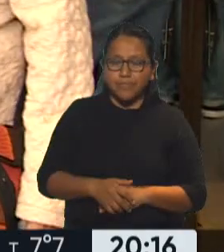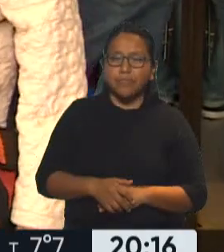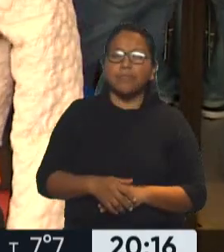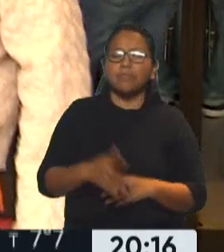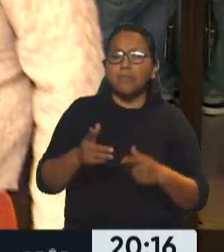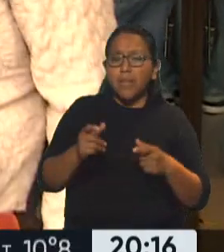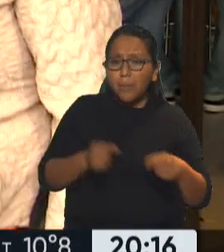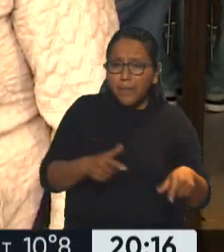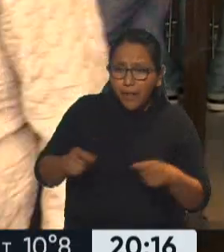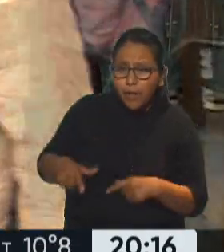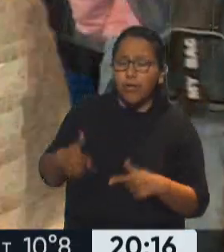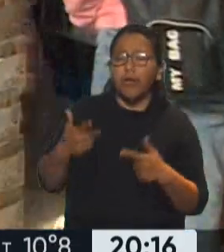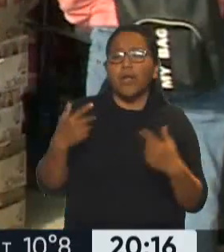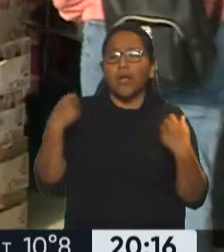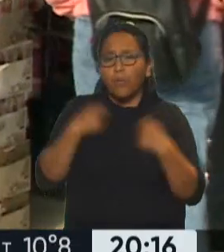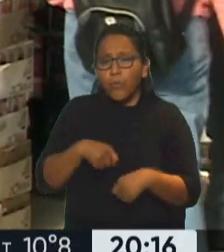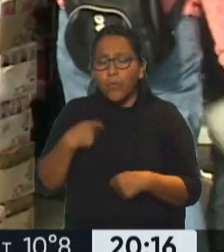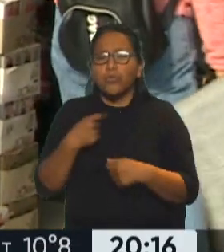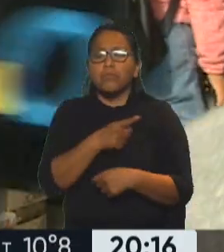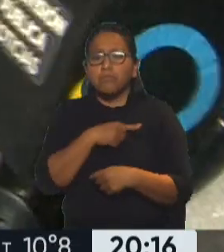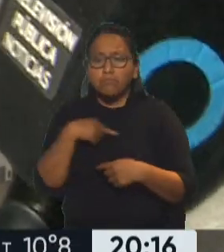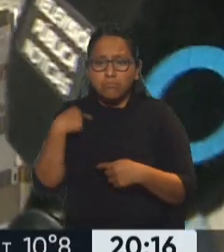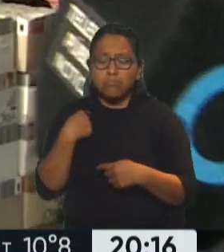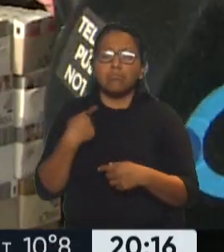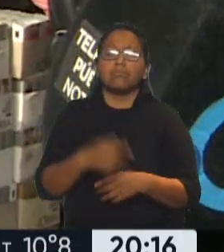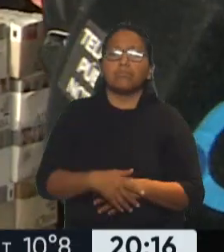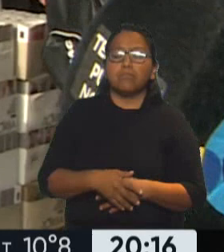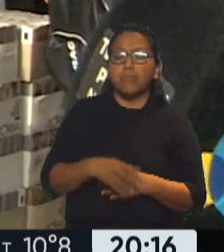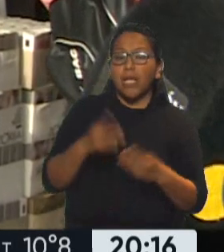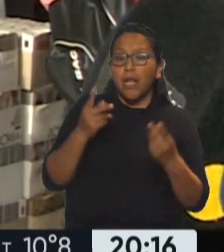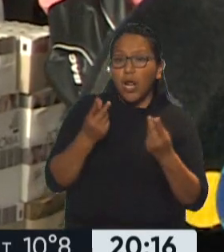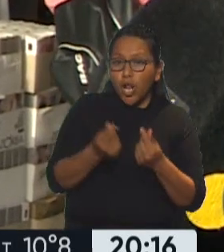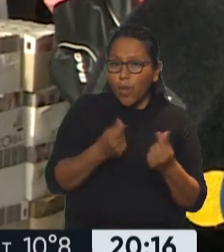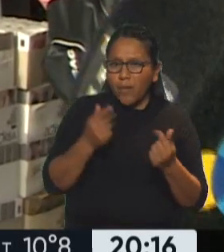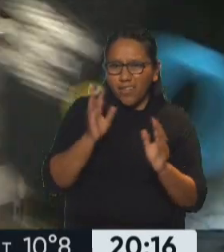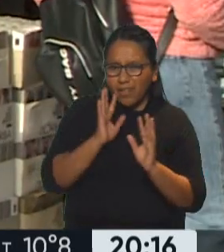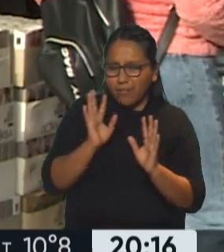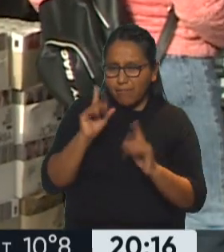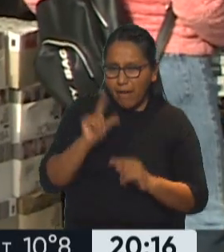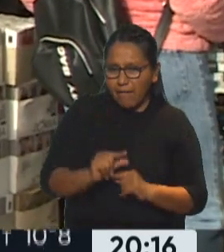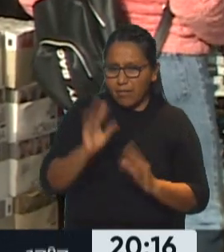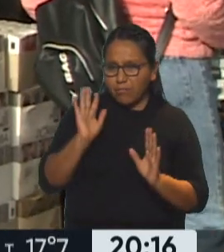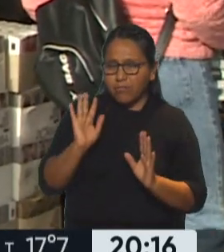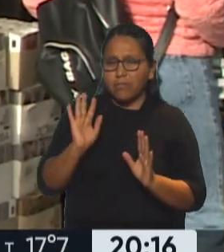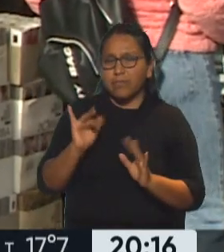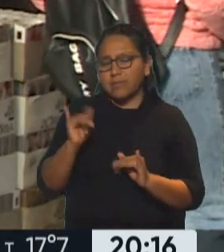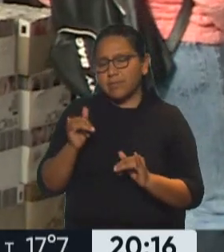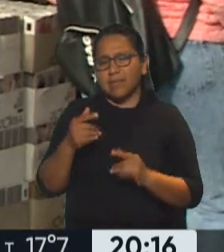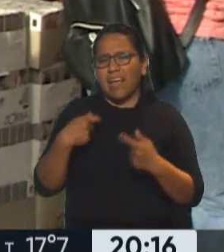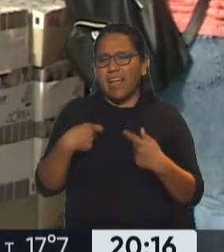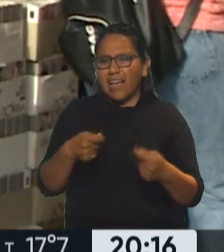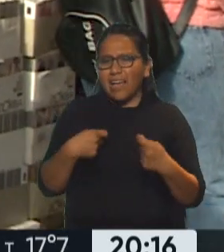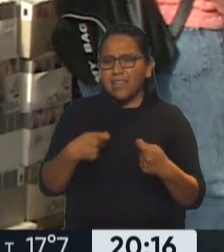rusos suéter los precios en avellaneda nada que ver en otros lugares no gastamos